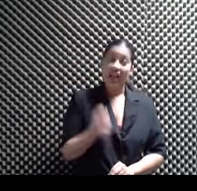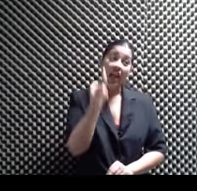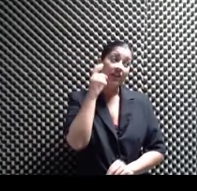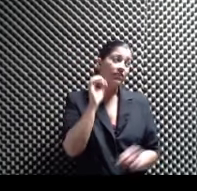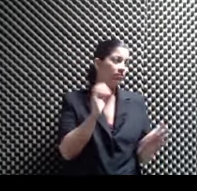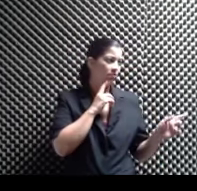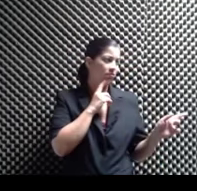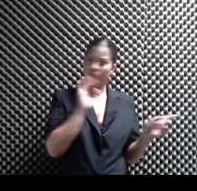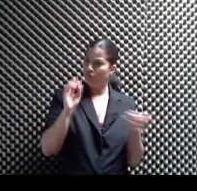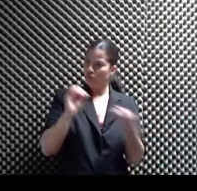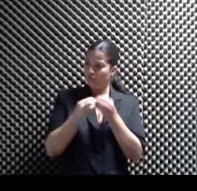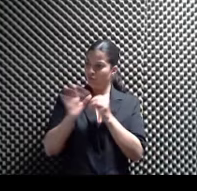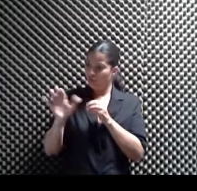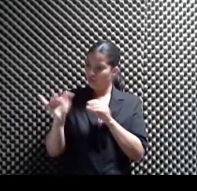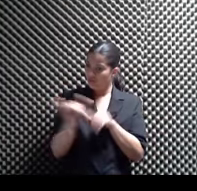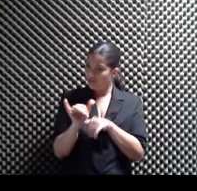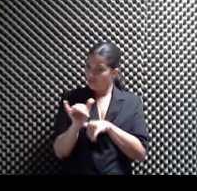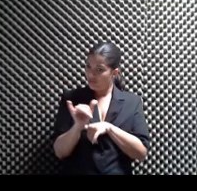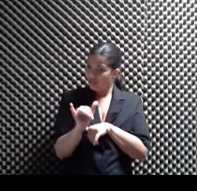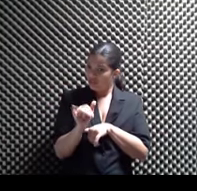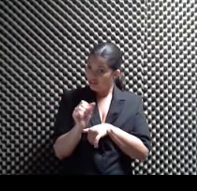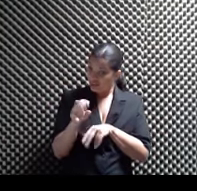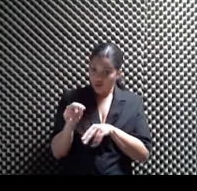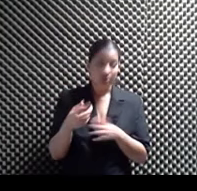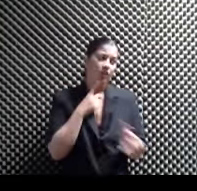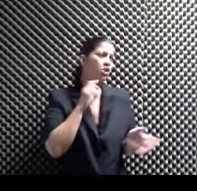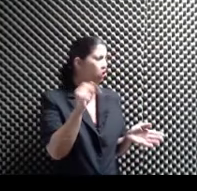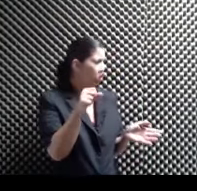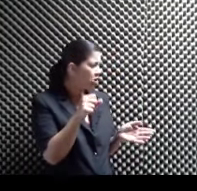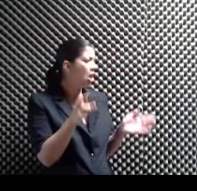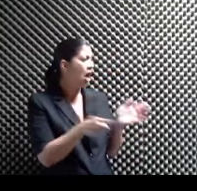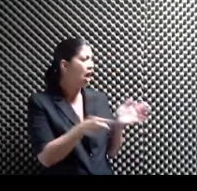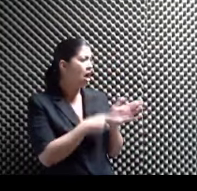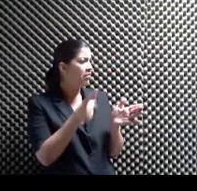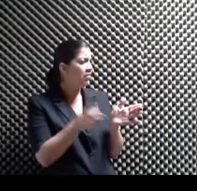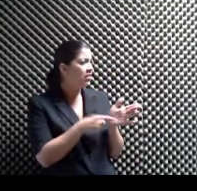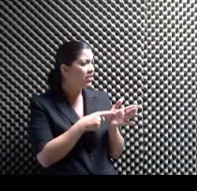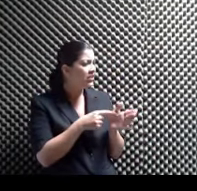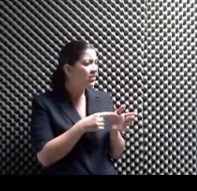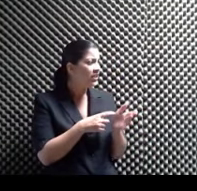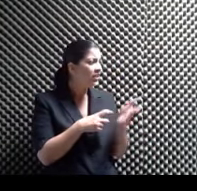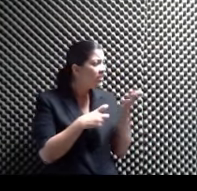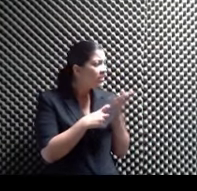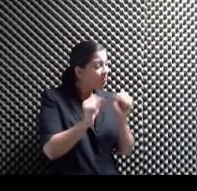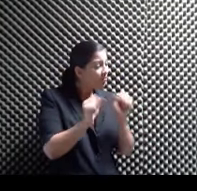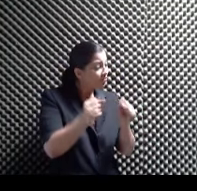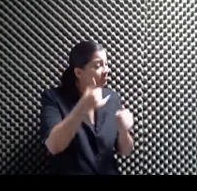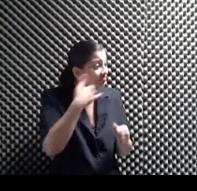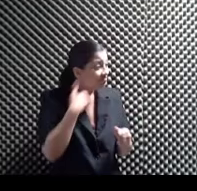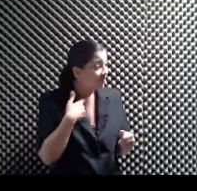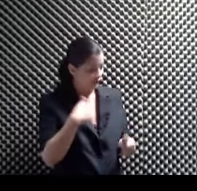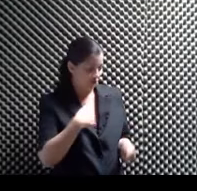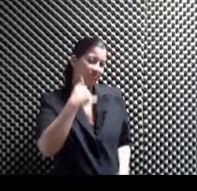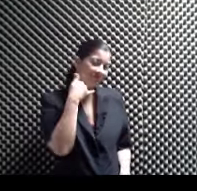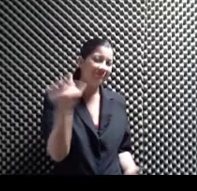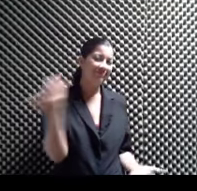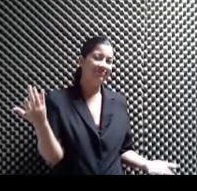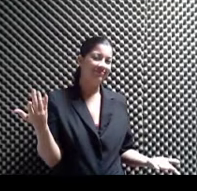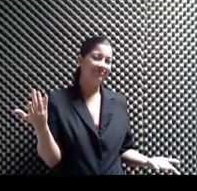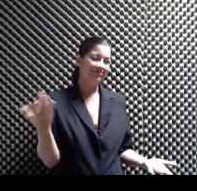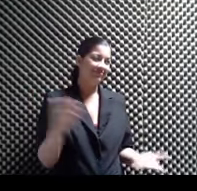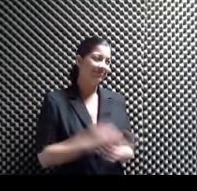¿Les digo tu número también? Sí Sí porque a veces A veces está muy lleno El número del Ticket Center Así que me pueden llamar a mí Y yo pues le contesto Muy amablemente